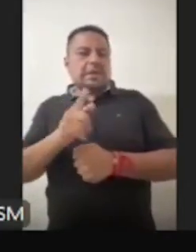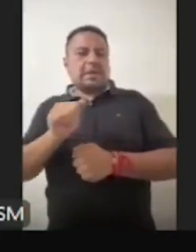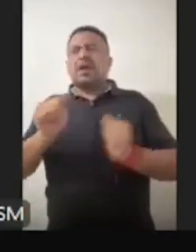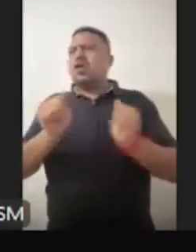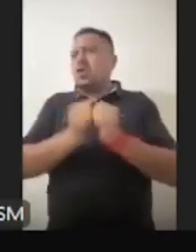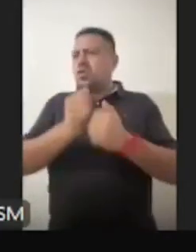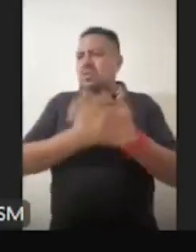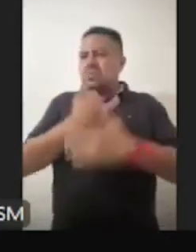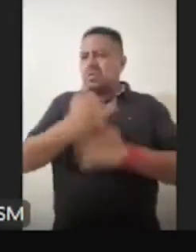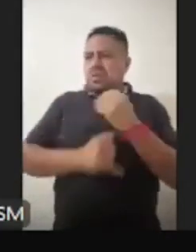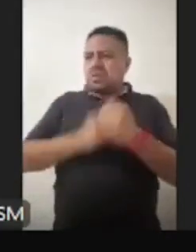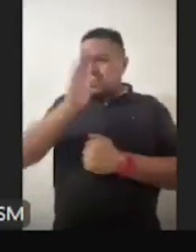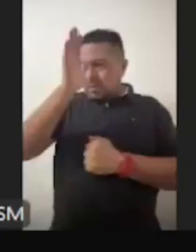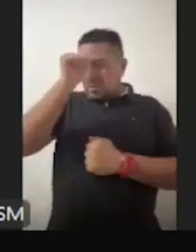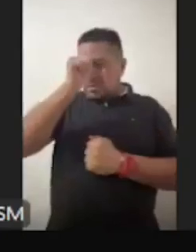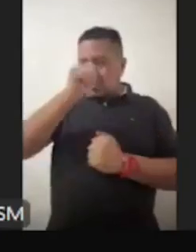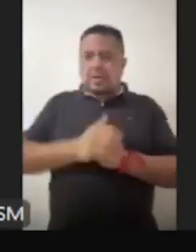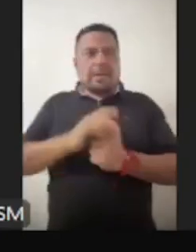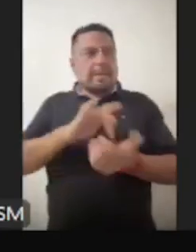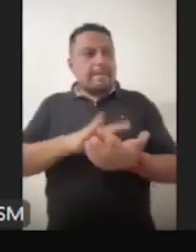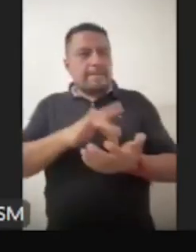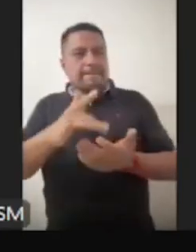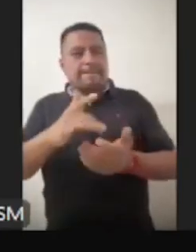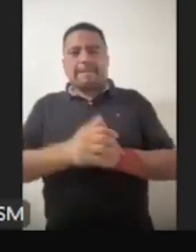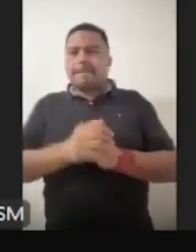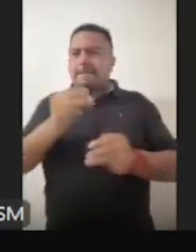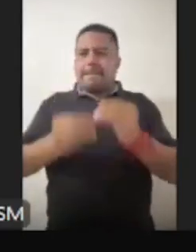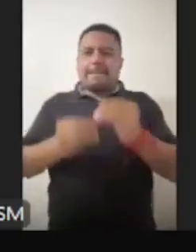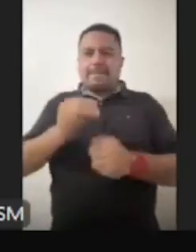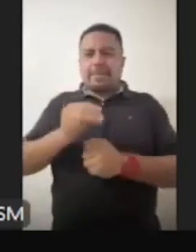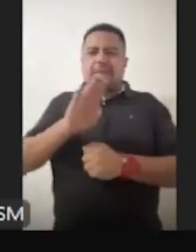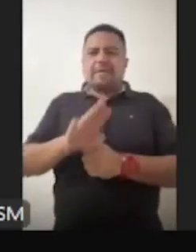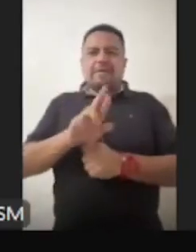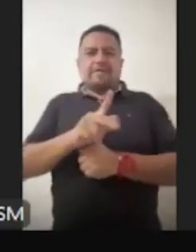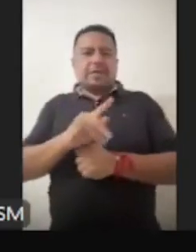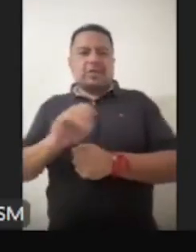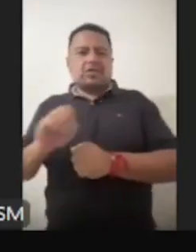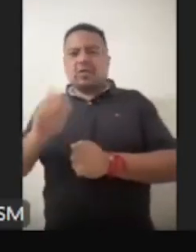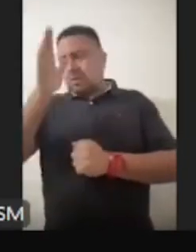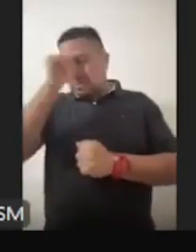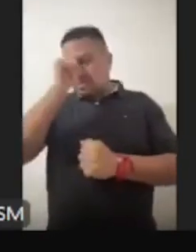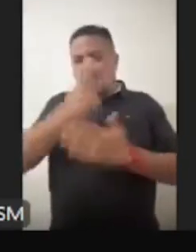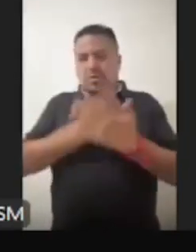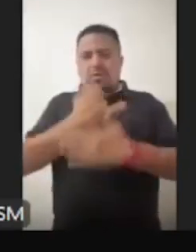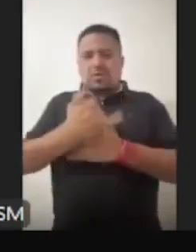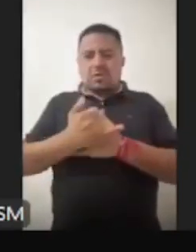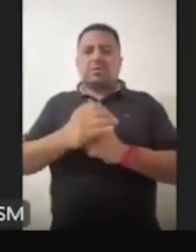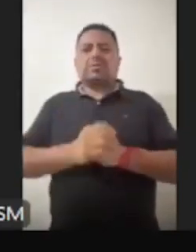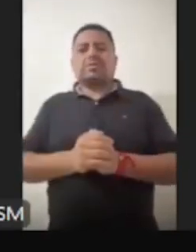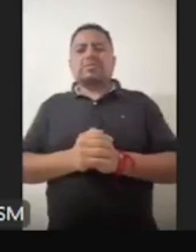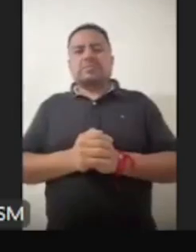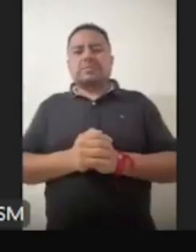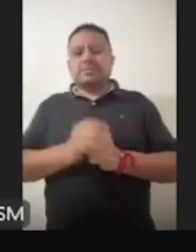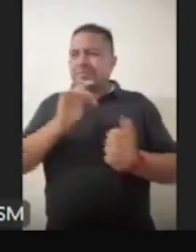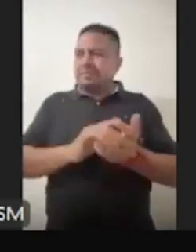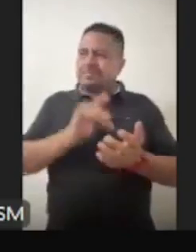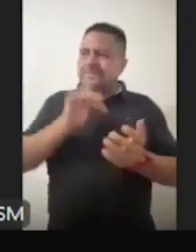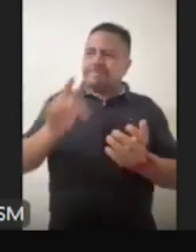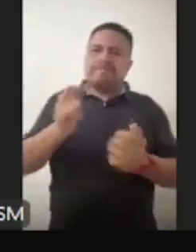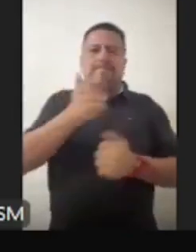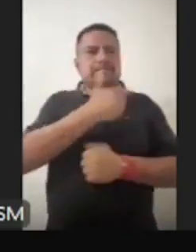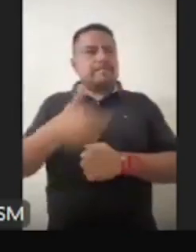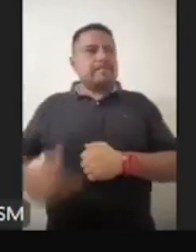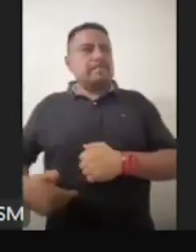proyecto. Gracias, magistrada. Magistrada Hilda Rosa Salgado Brito. A favor del proyecto. Gracias, magistrada.